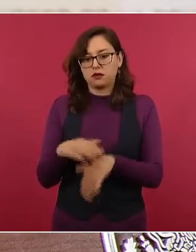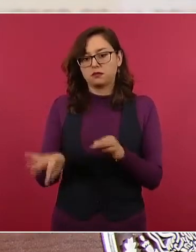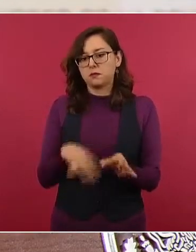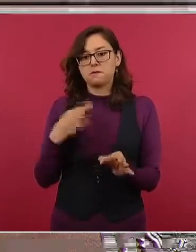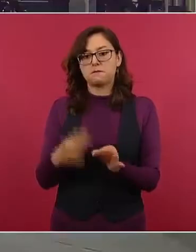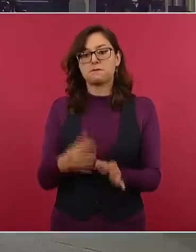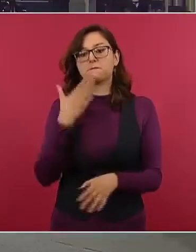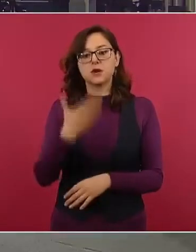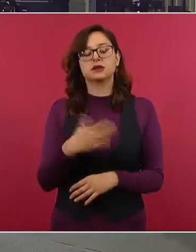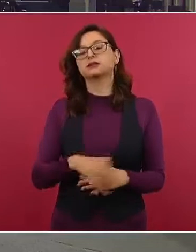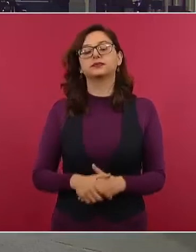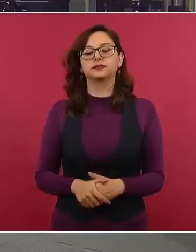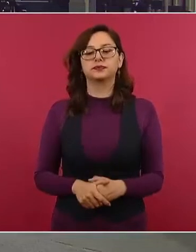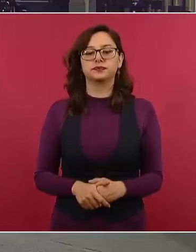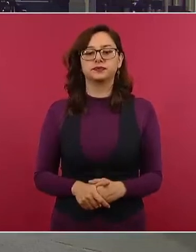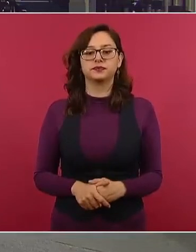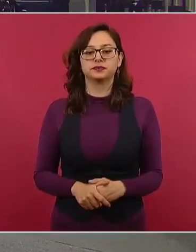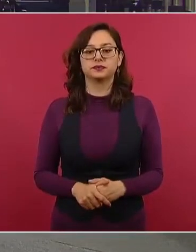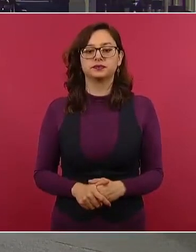Muy bien.